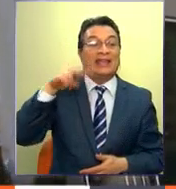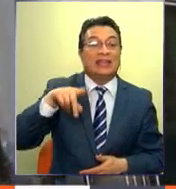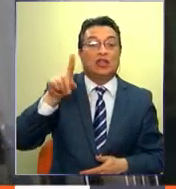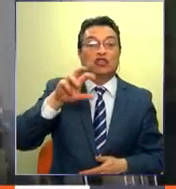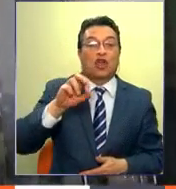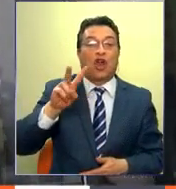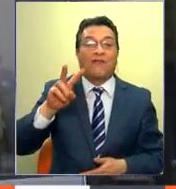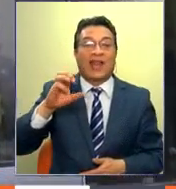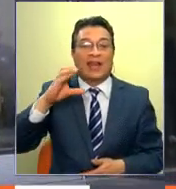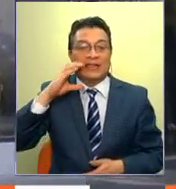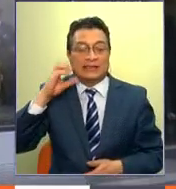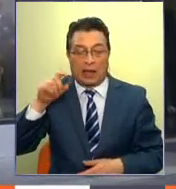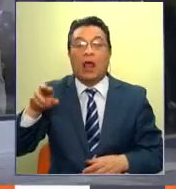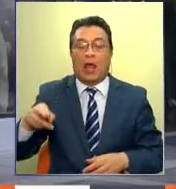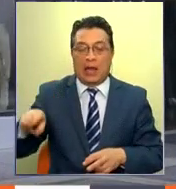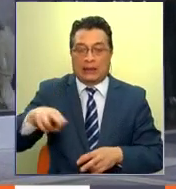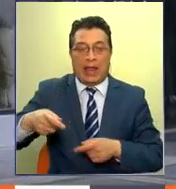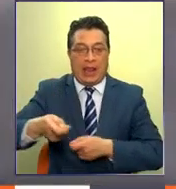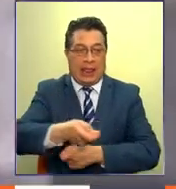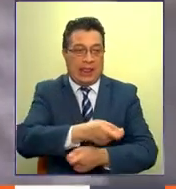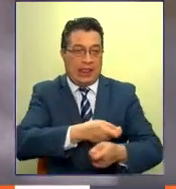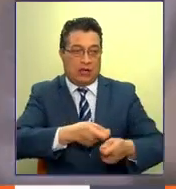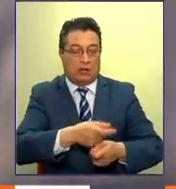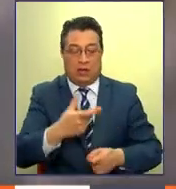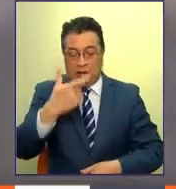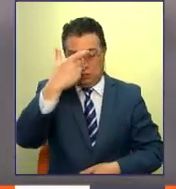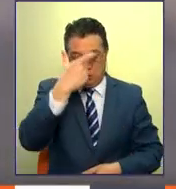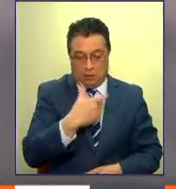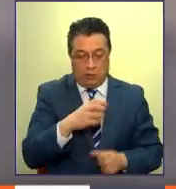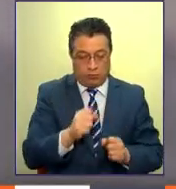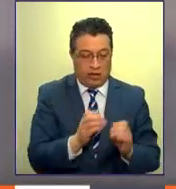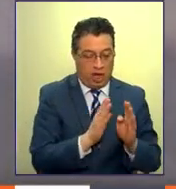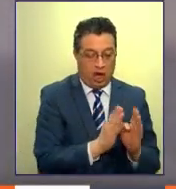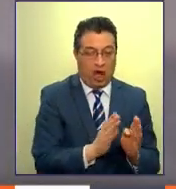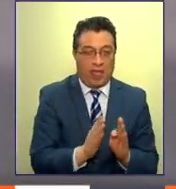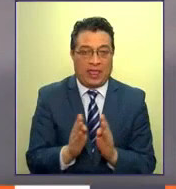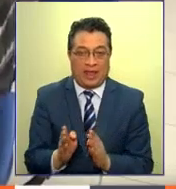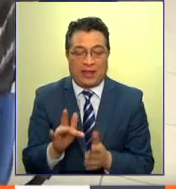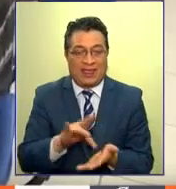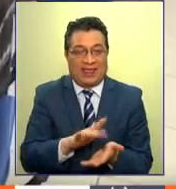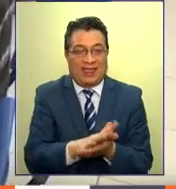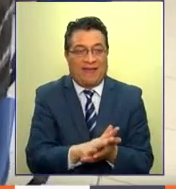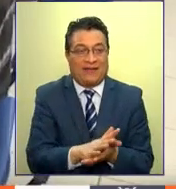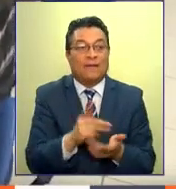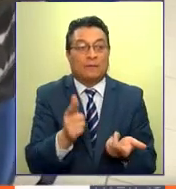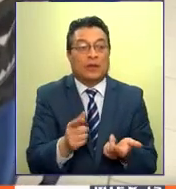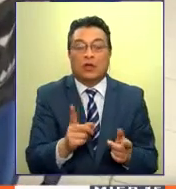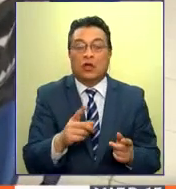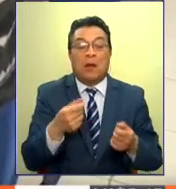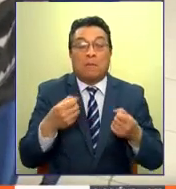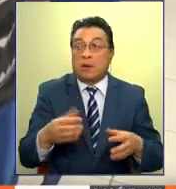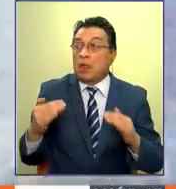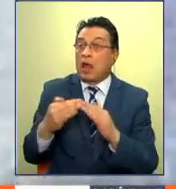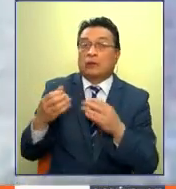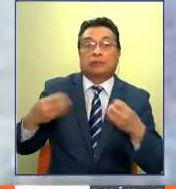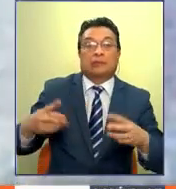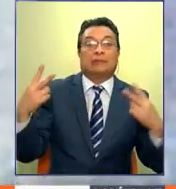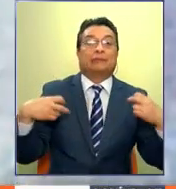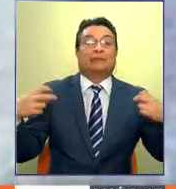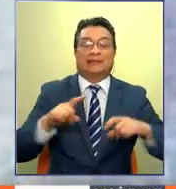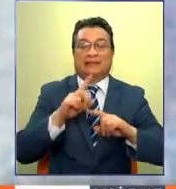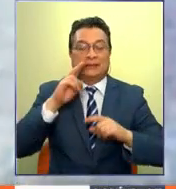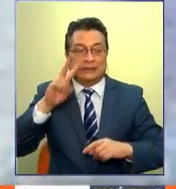plan de renegociación con el que la persona puede ordenar sus deudas morosas sin tener que perder sus bienes. Es un